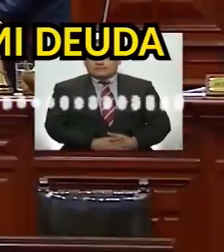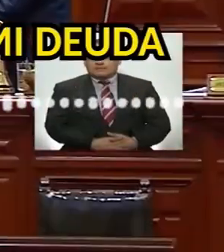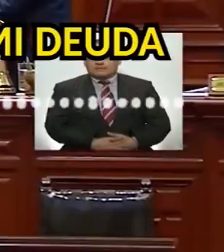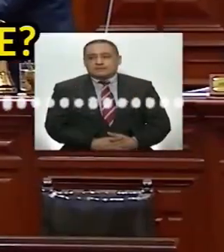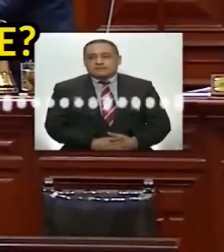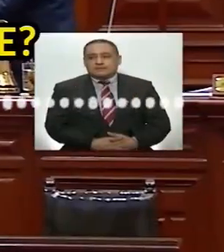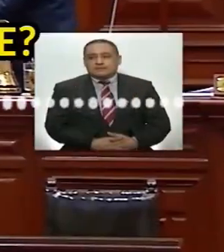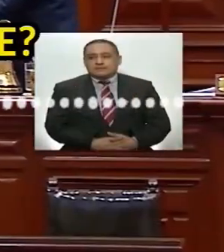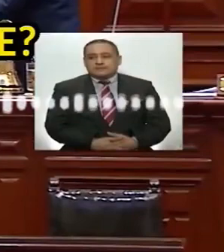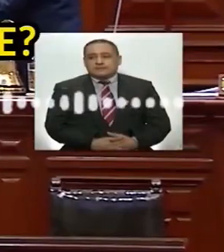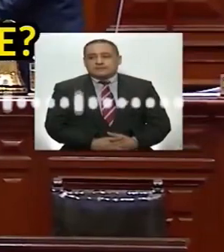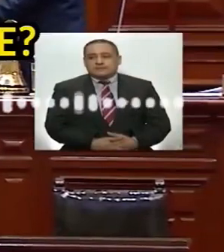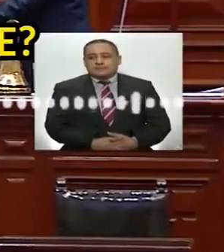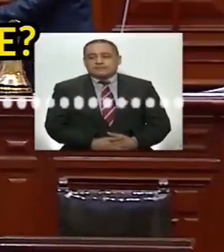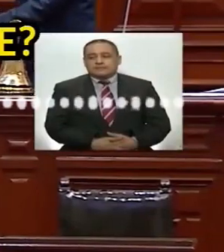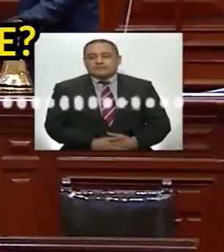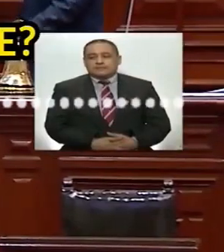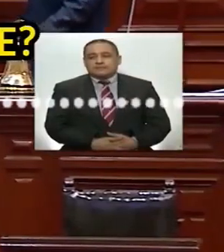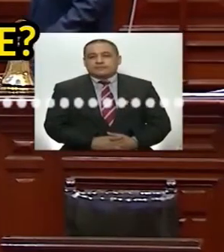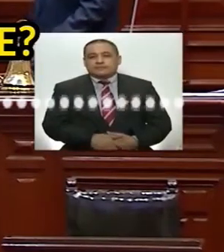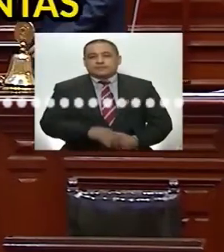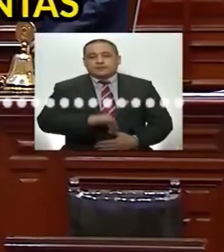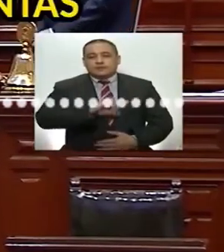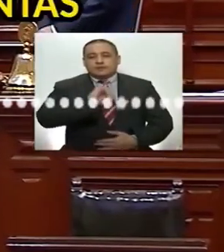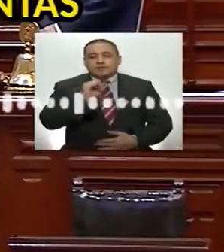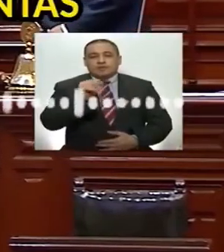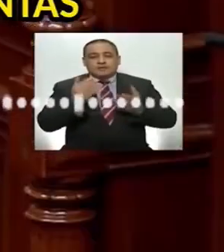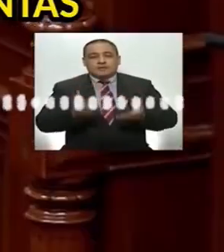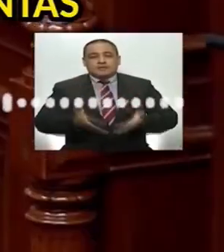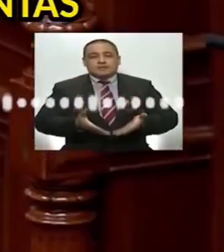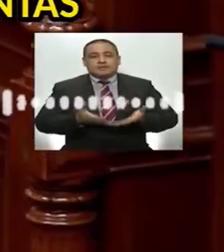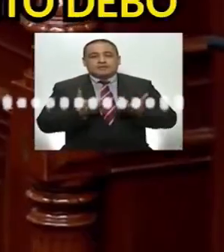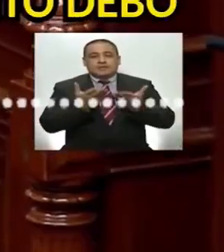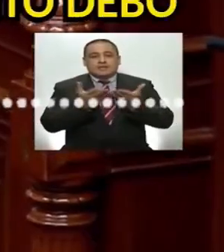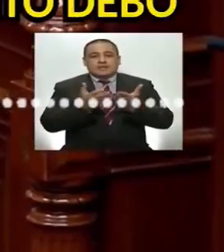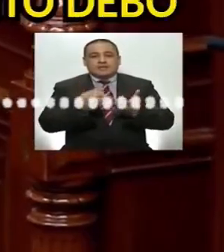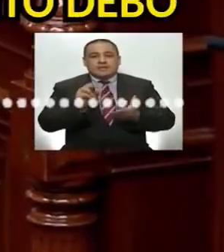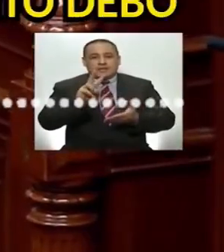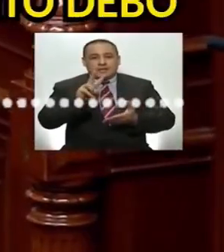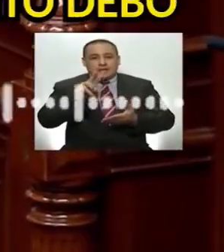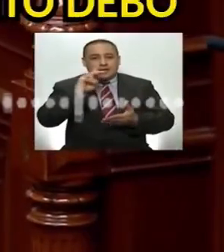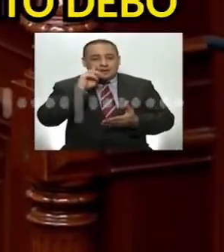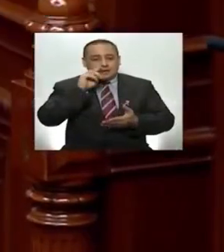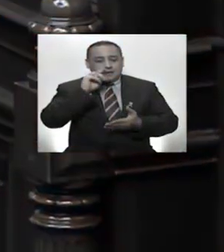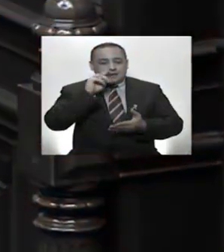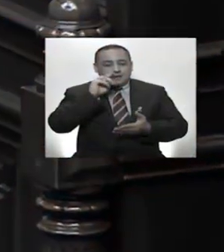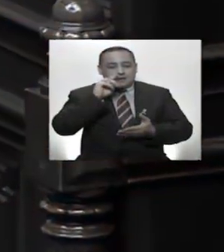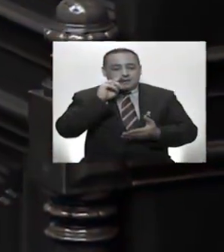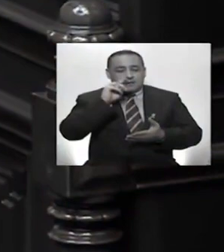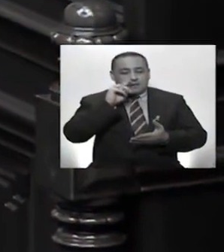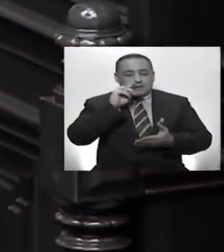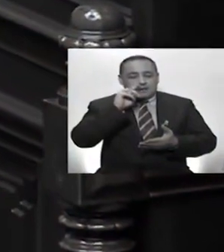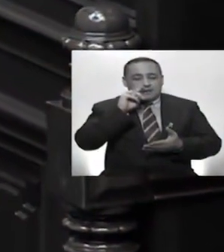di de mi amor que te lo numere y que te saque todas las cuentas del banco para que veas cuánto